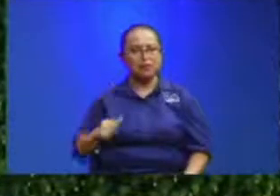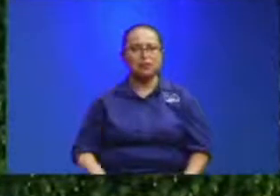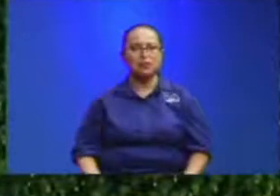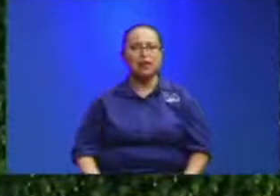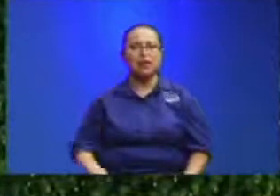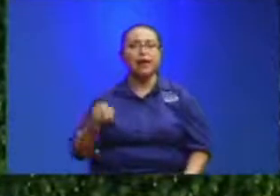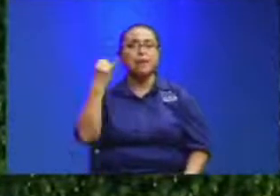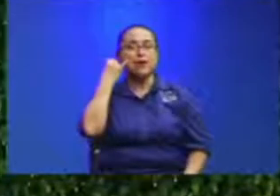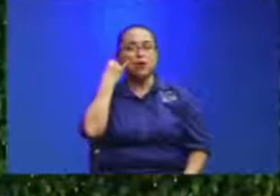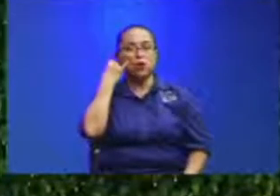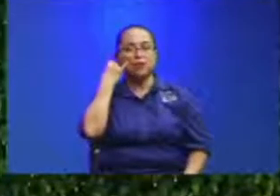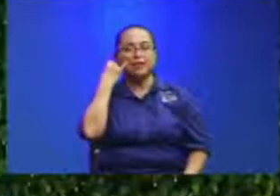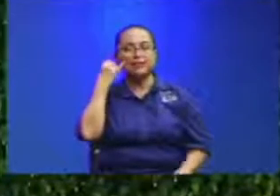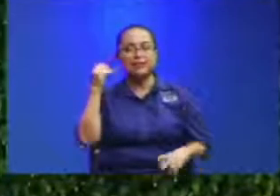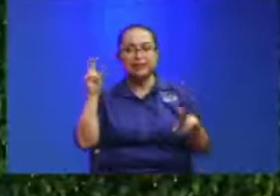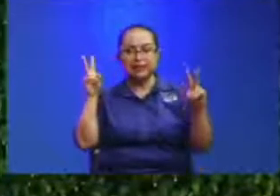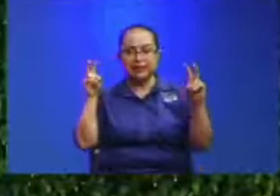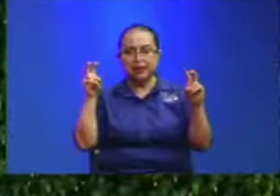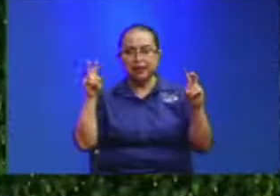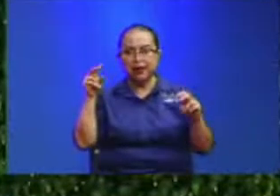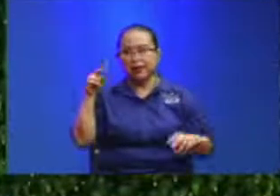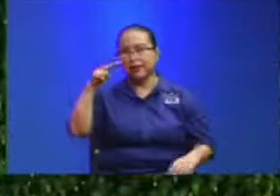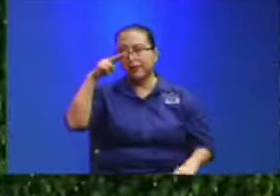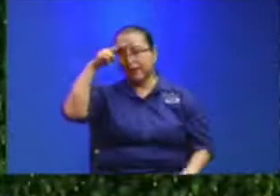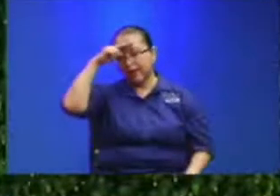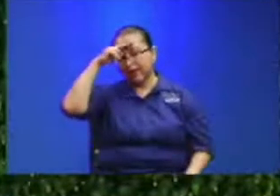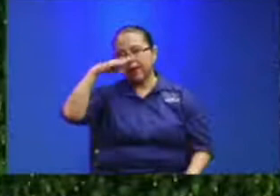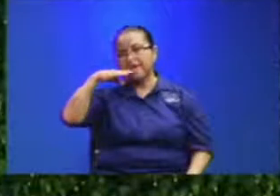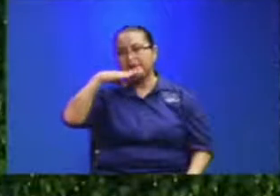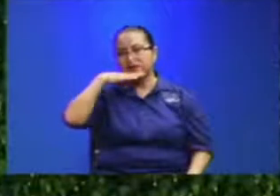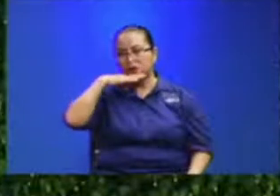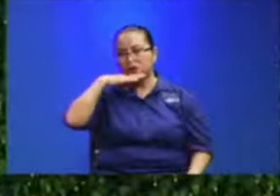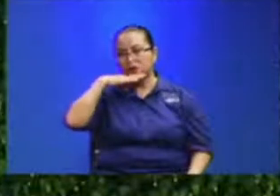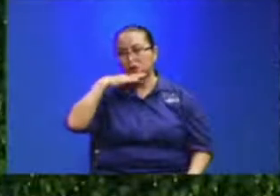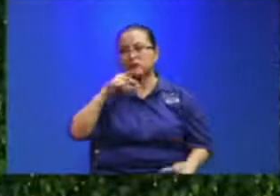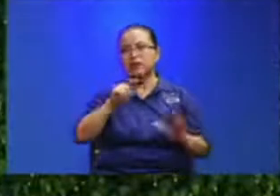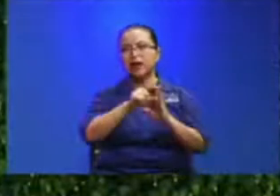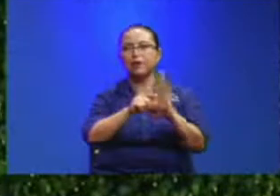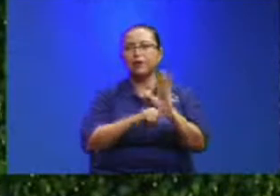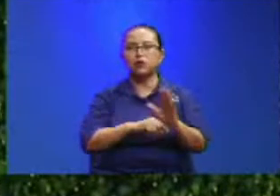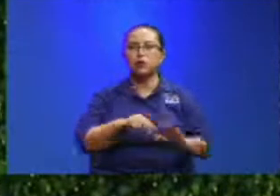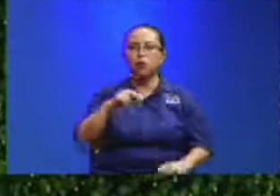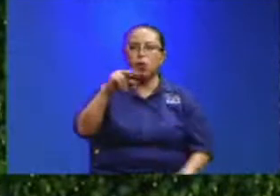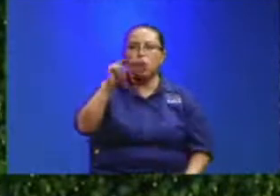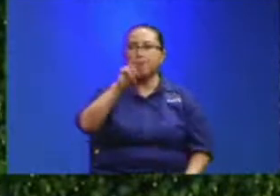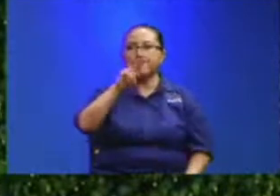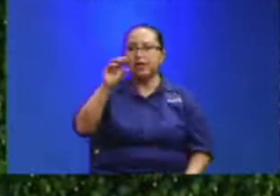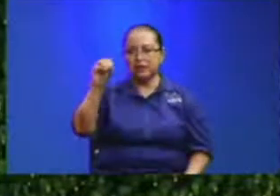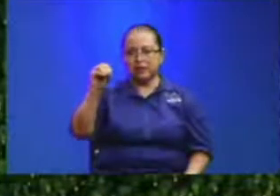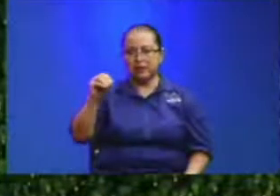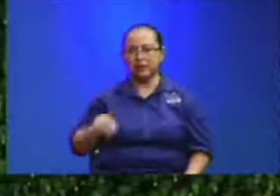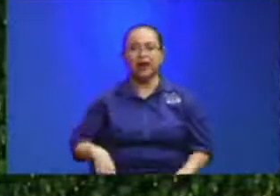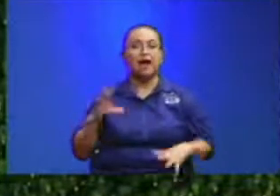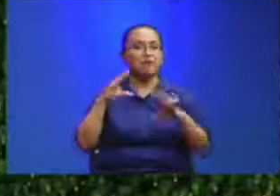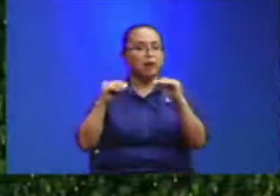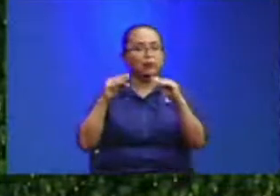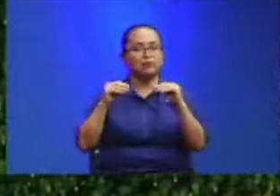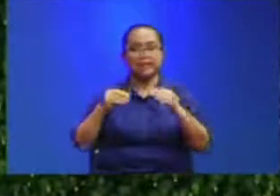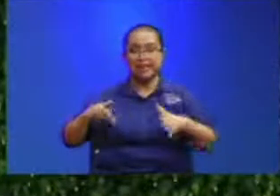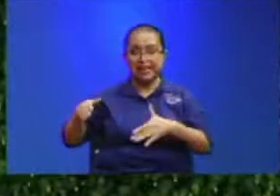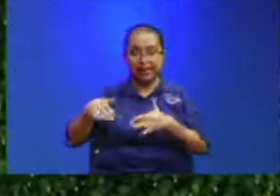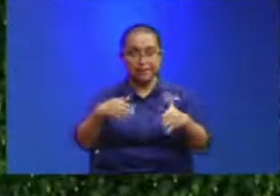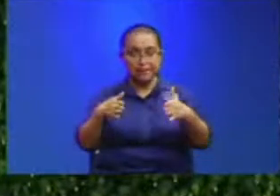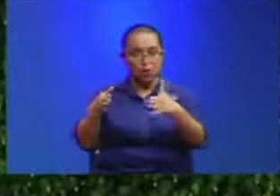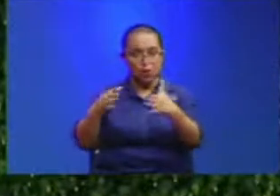capítulo 10 verso 20 ahí empezamos a platicar de ese camino nuevo y vivo que se hizo y